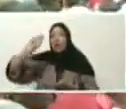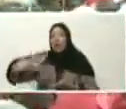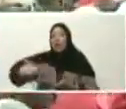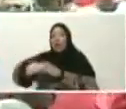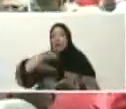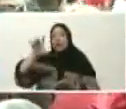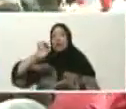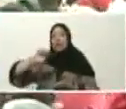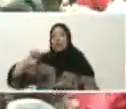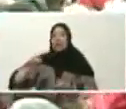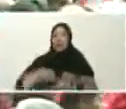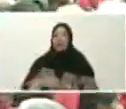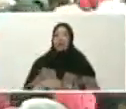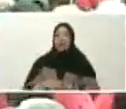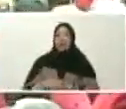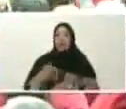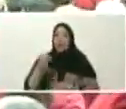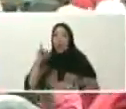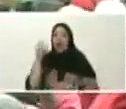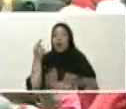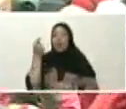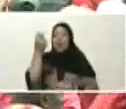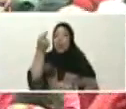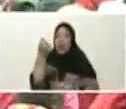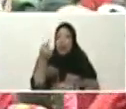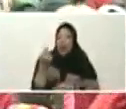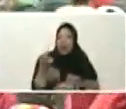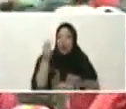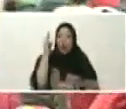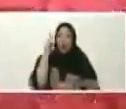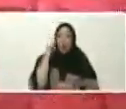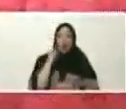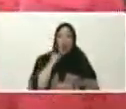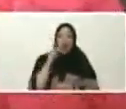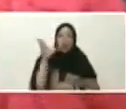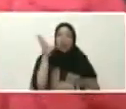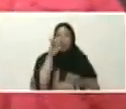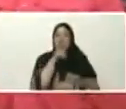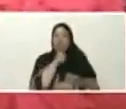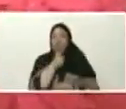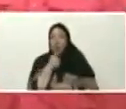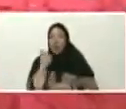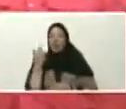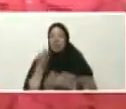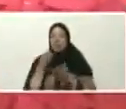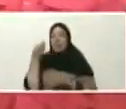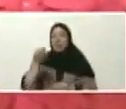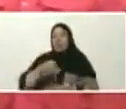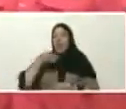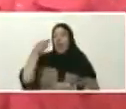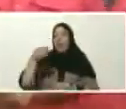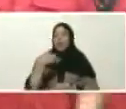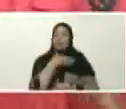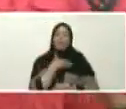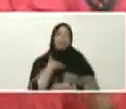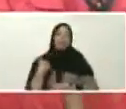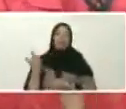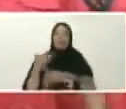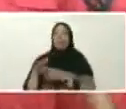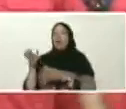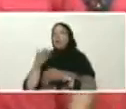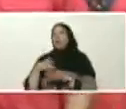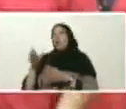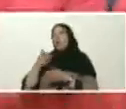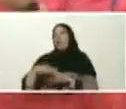Con dinero, sin dinero, hago siempre lo que